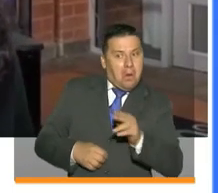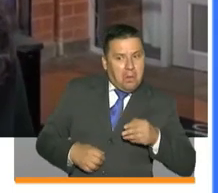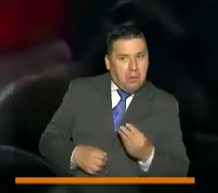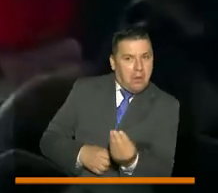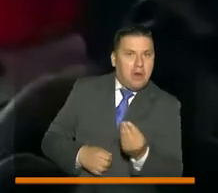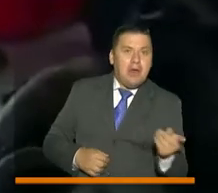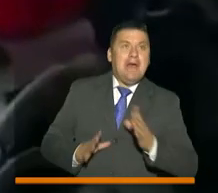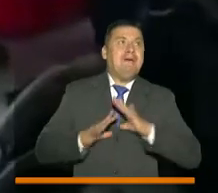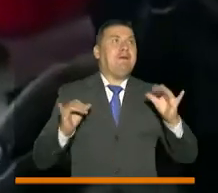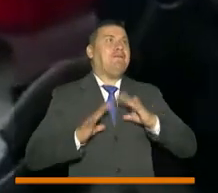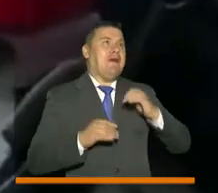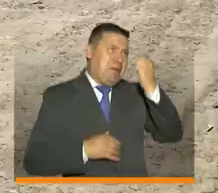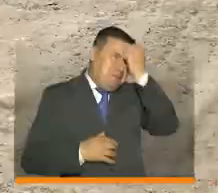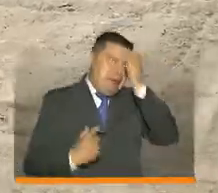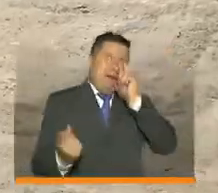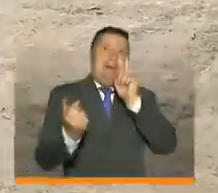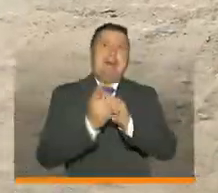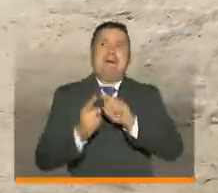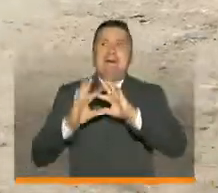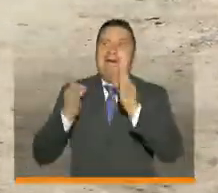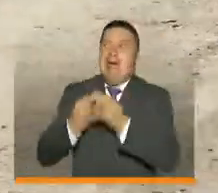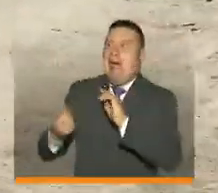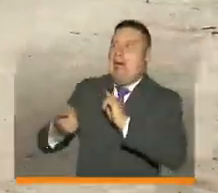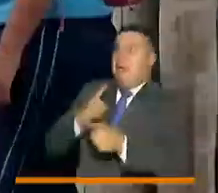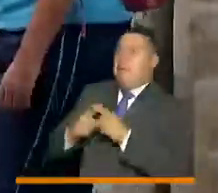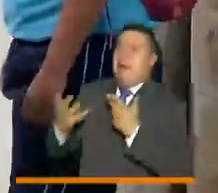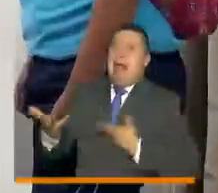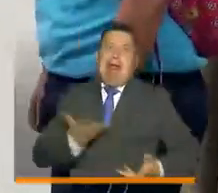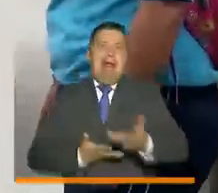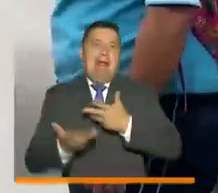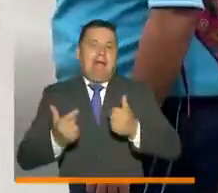de regresar con sus profes, con sus amigos.